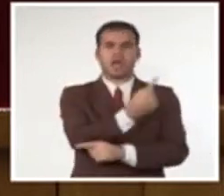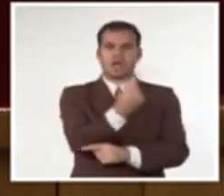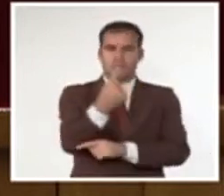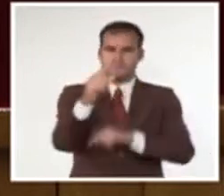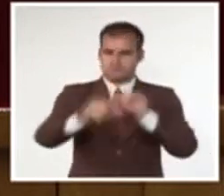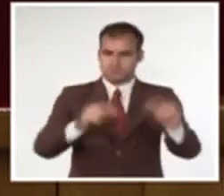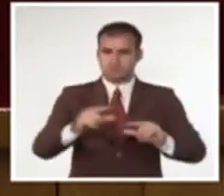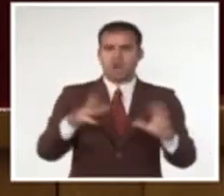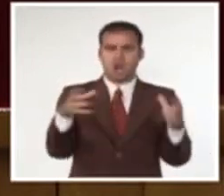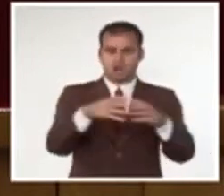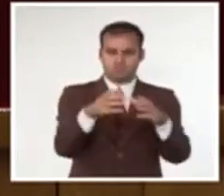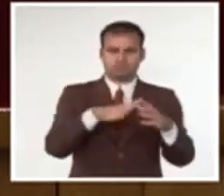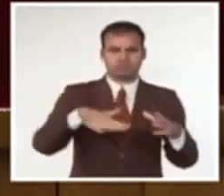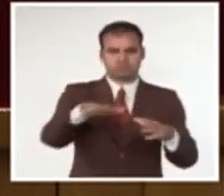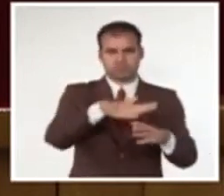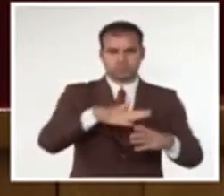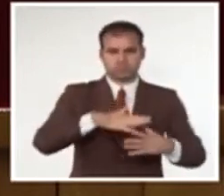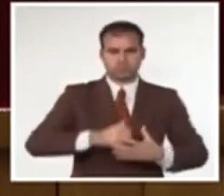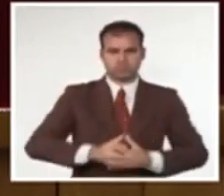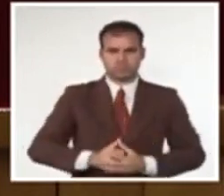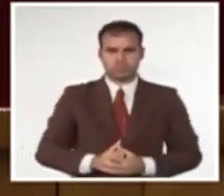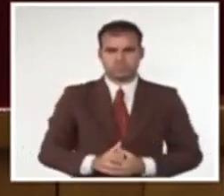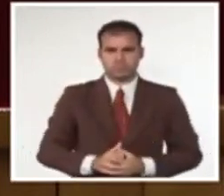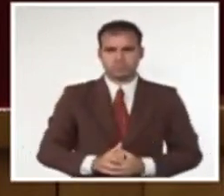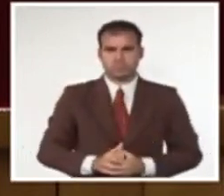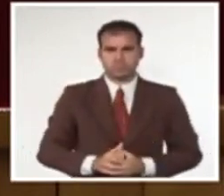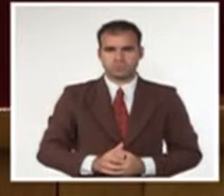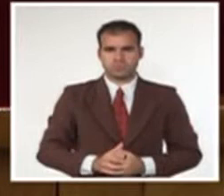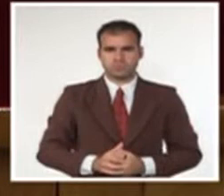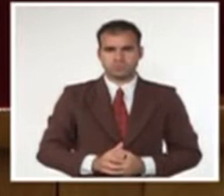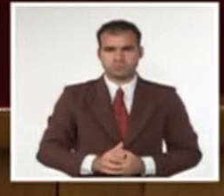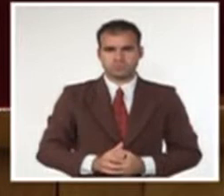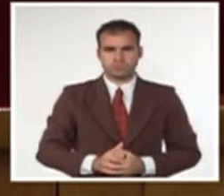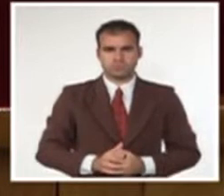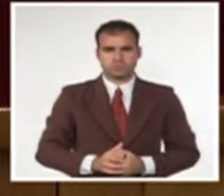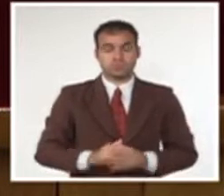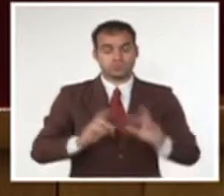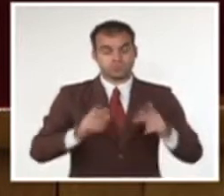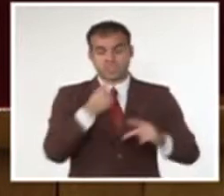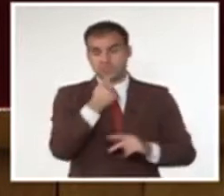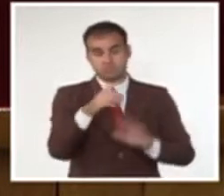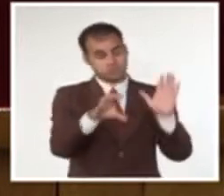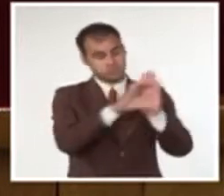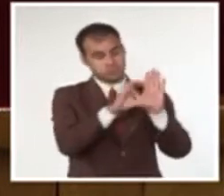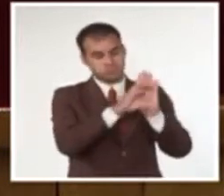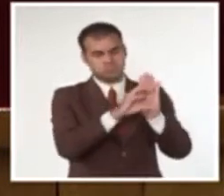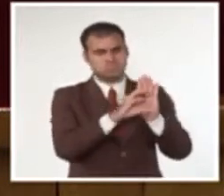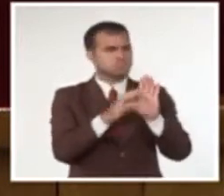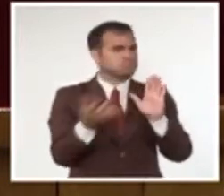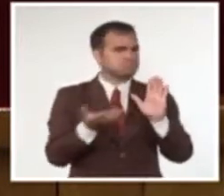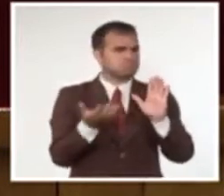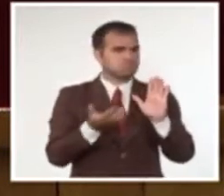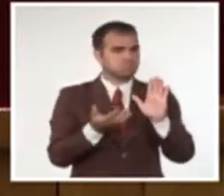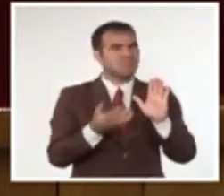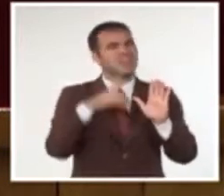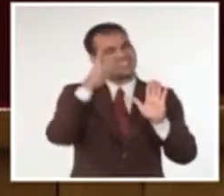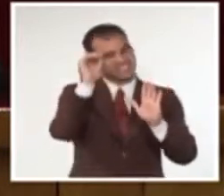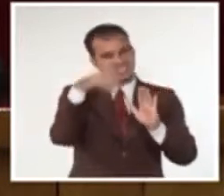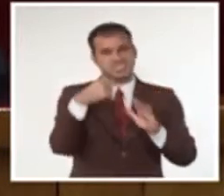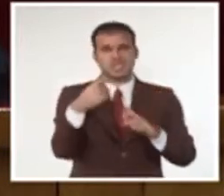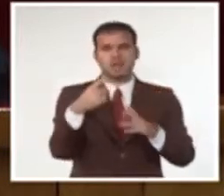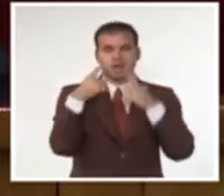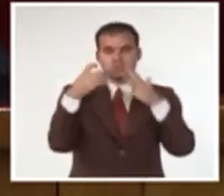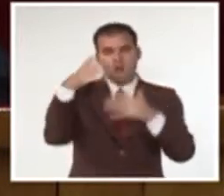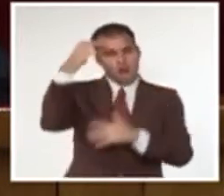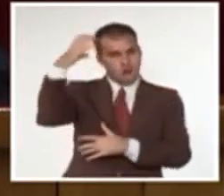colectiva. Volver una y otra vez a este precepto constitucional permite comprender las esencias del Estado